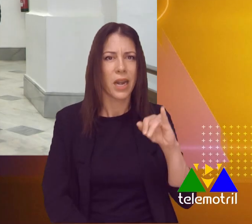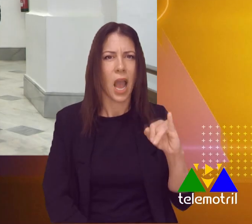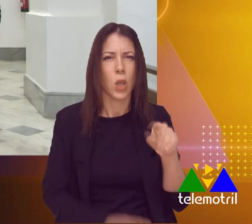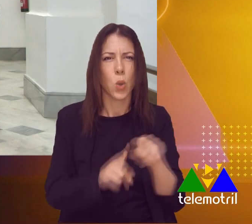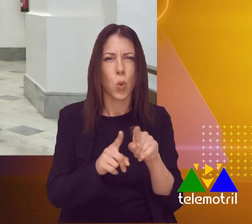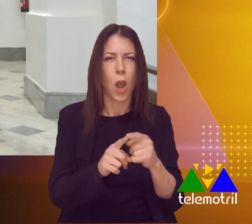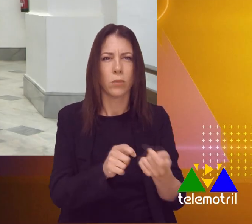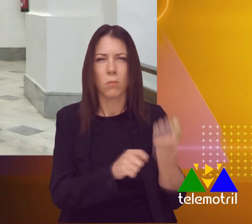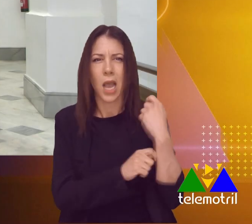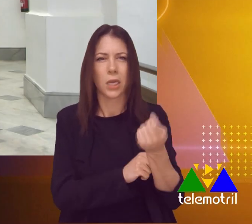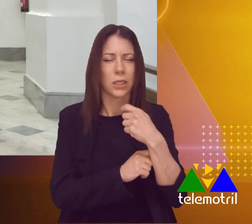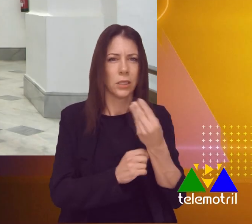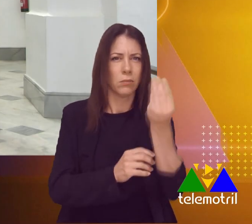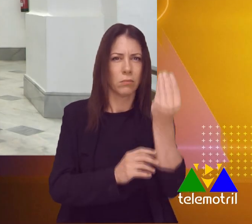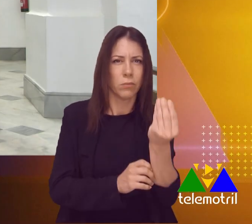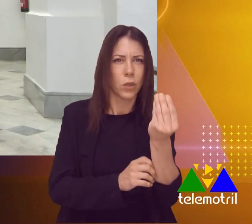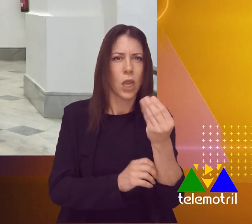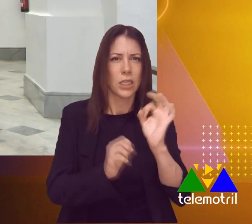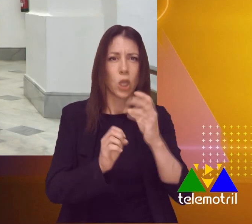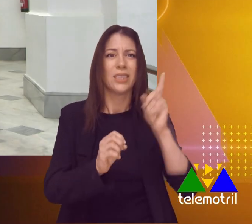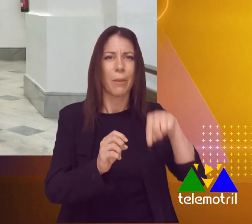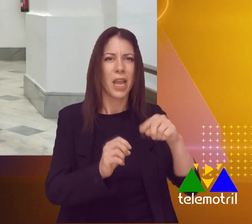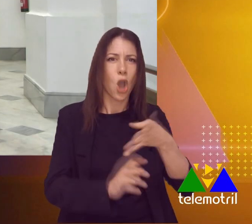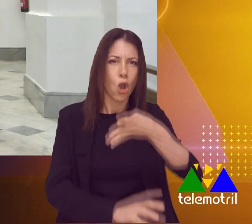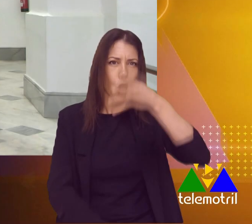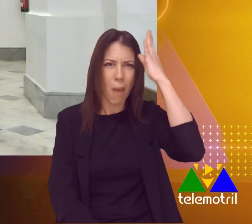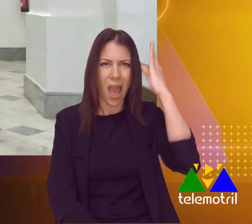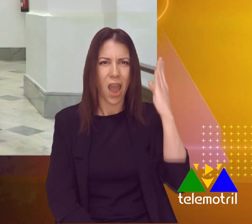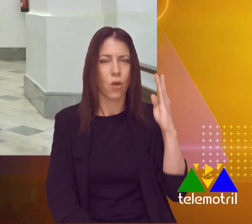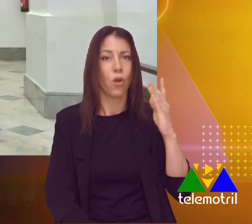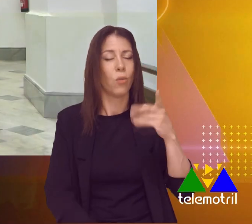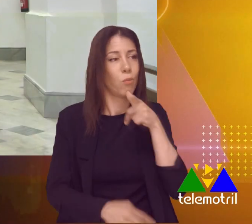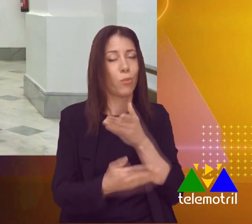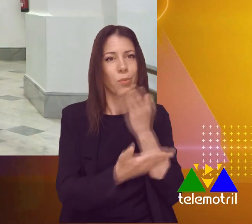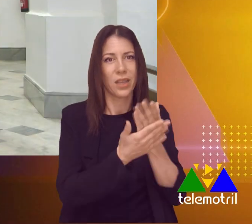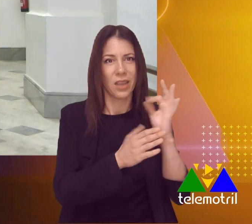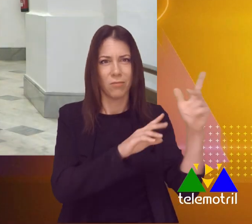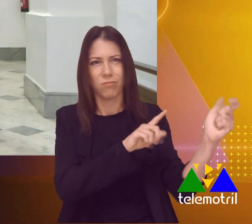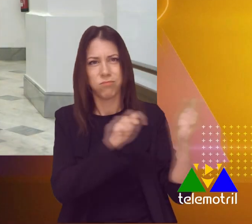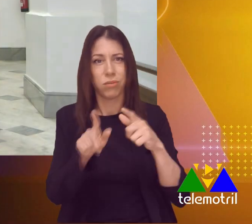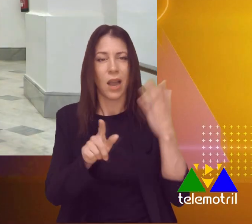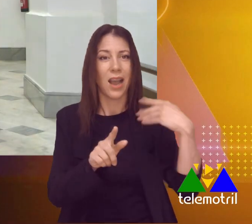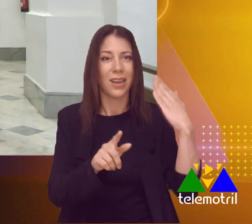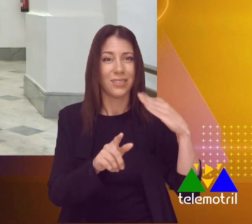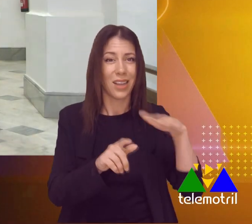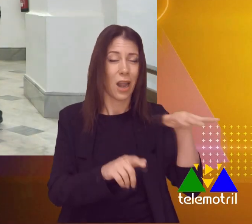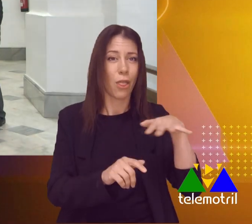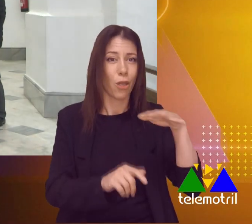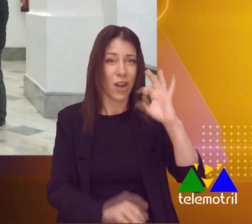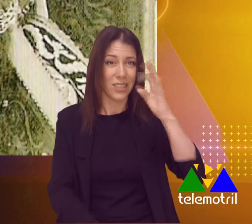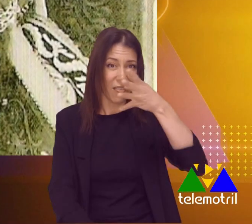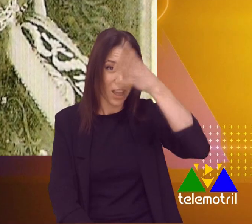mártir conservado con vestido de romano y tal, que el cardenal Belluga mandó de las catacumbas de Roma, y lo